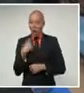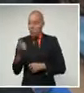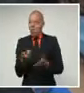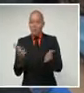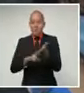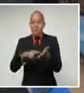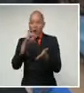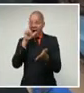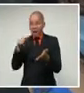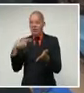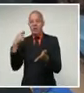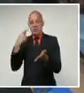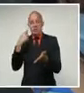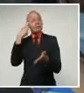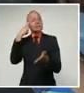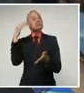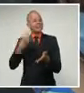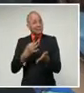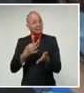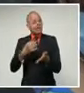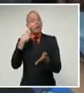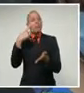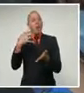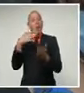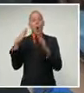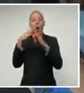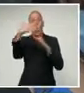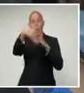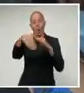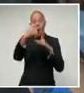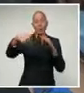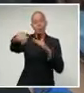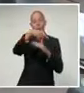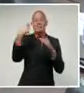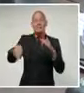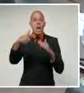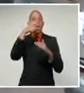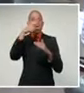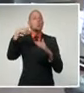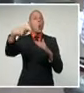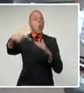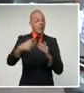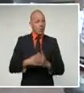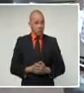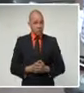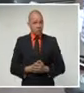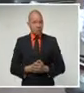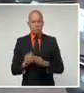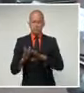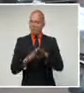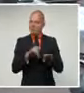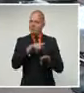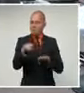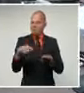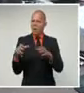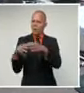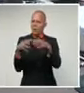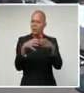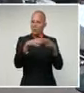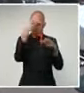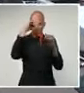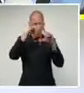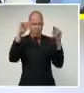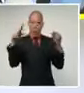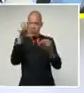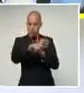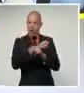de eso y reforzar en todas nuestras comunidades el tema de la vigilancia. El apoyo de los CDR en todo el país